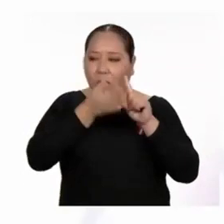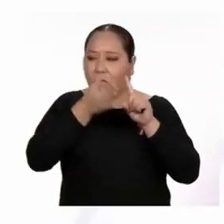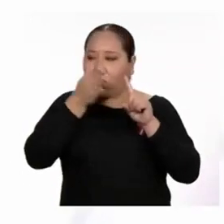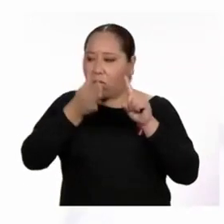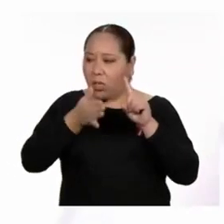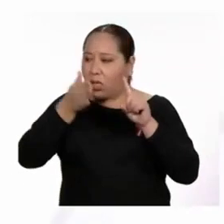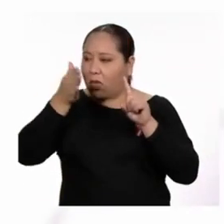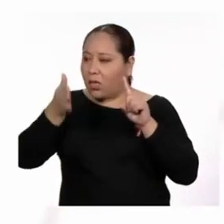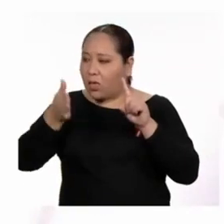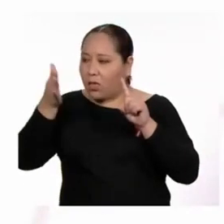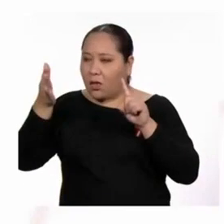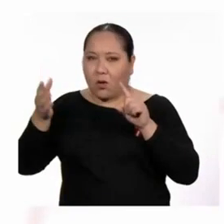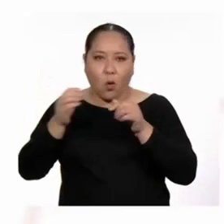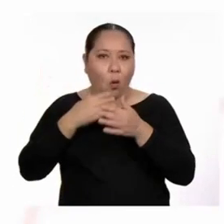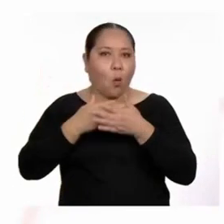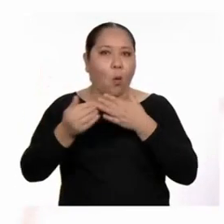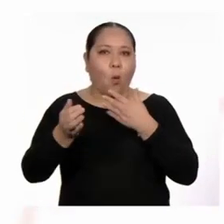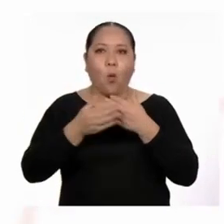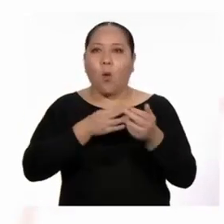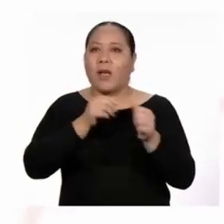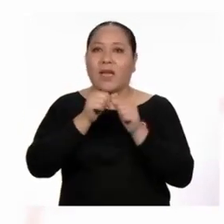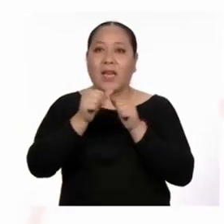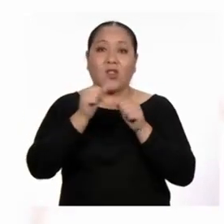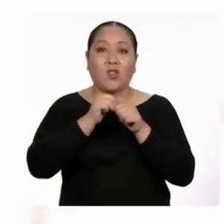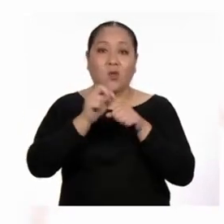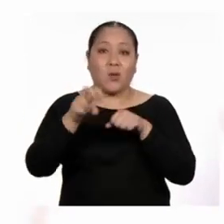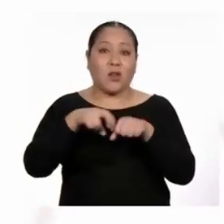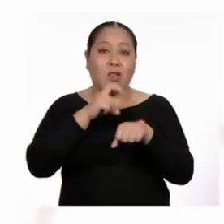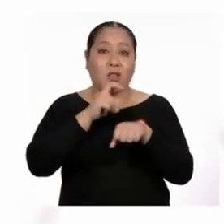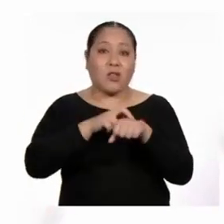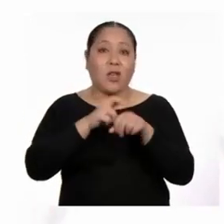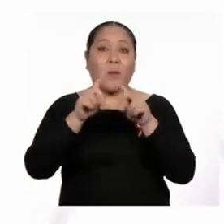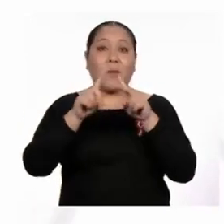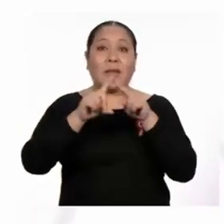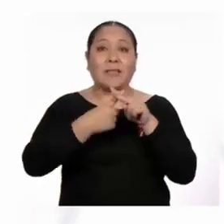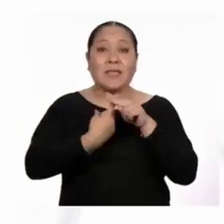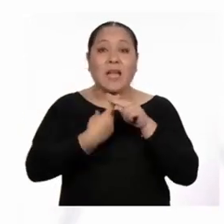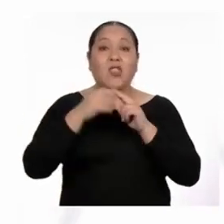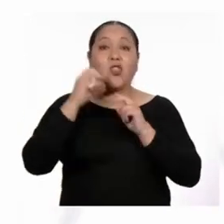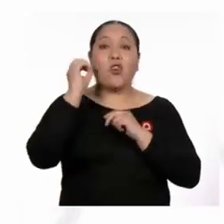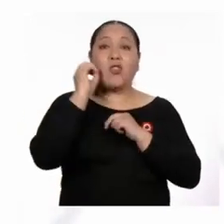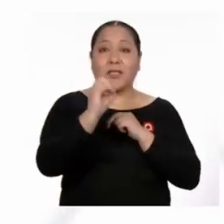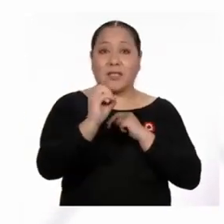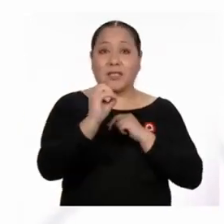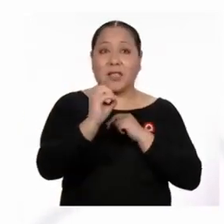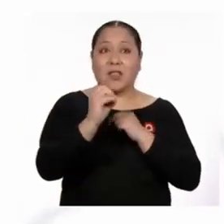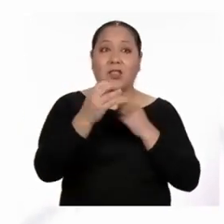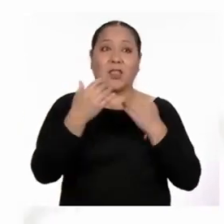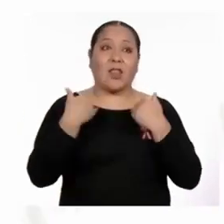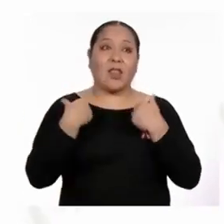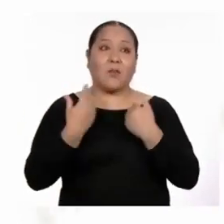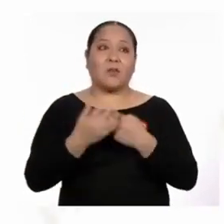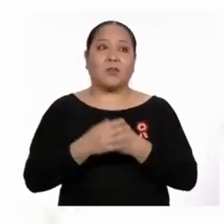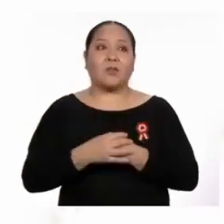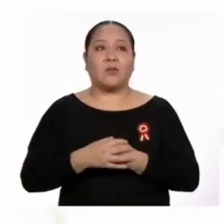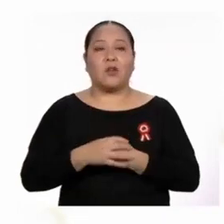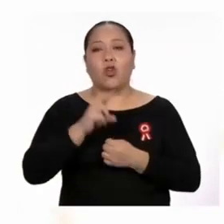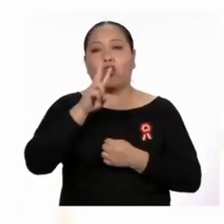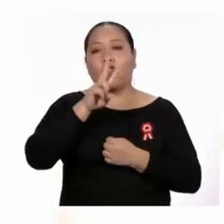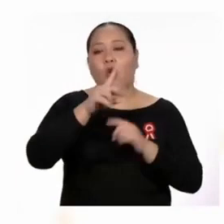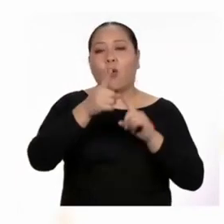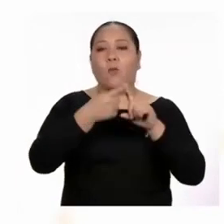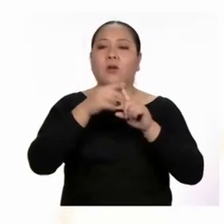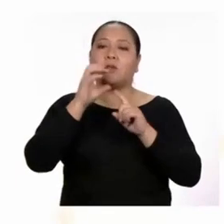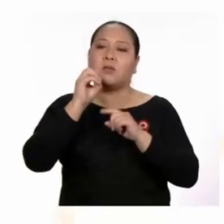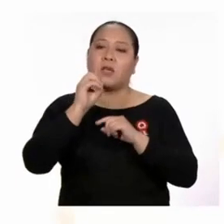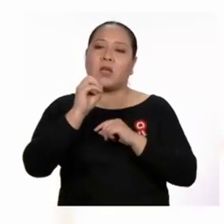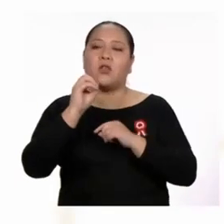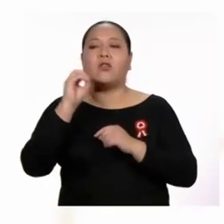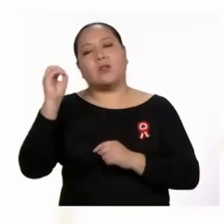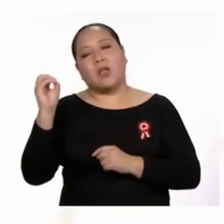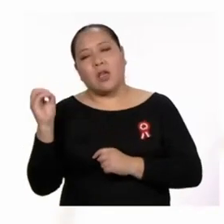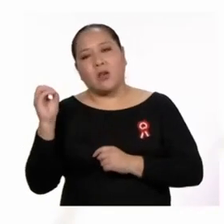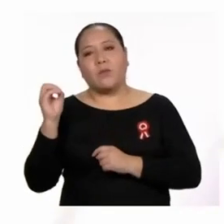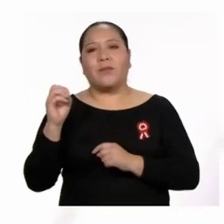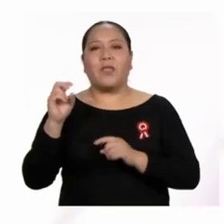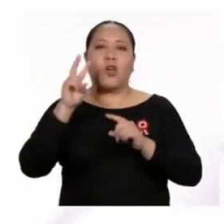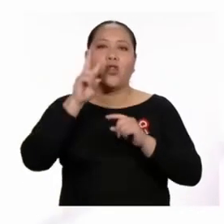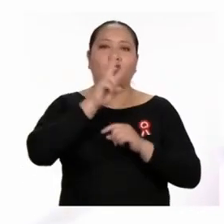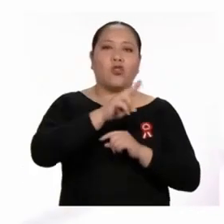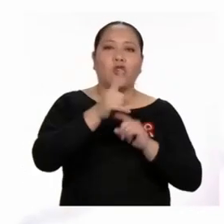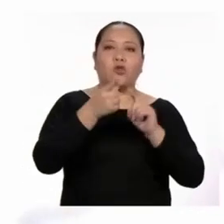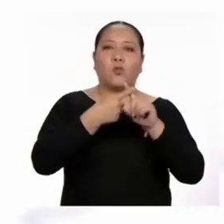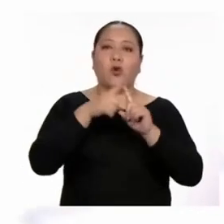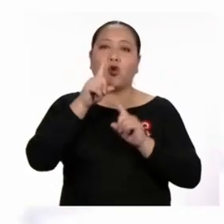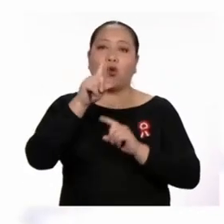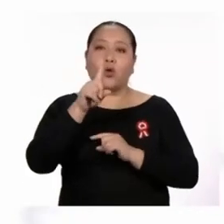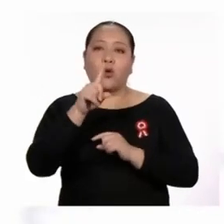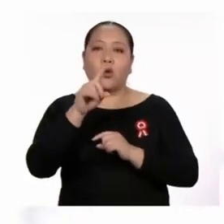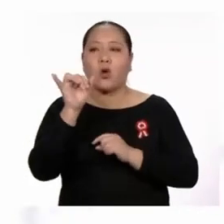números naturales, empezando desde el 0, tenemos 2 por 0 igual 0.